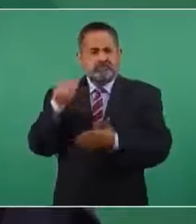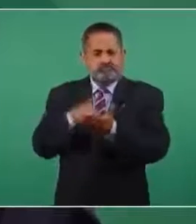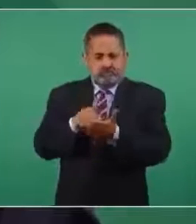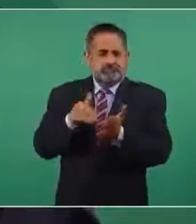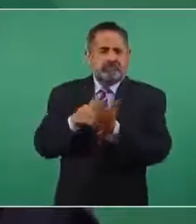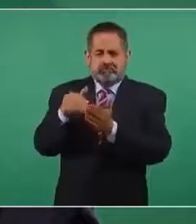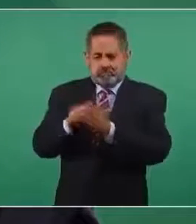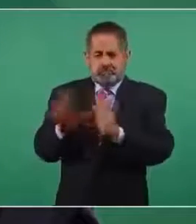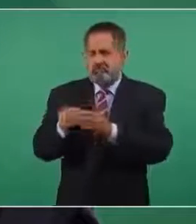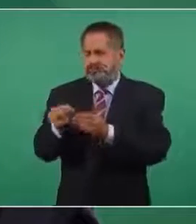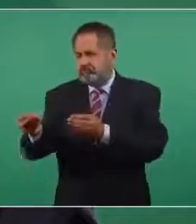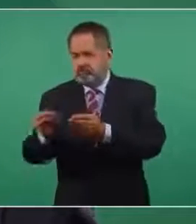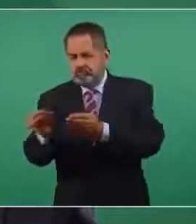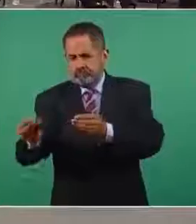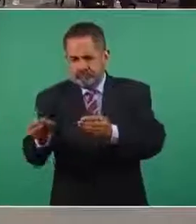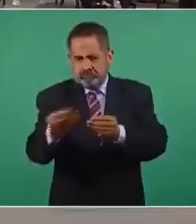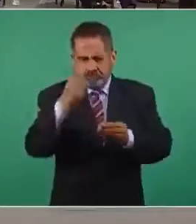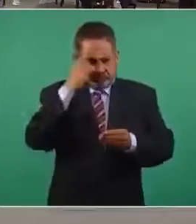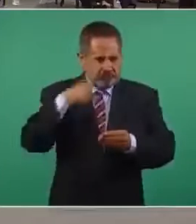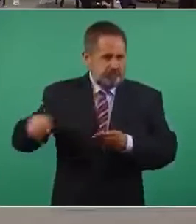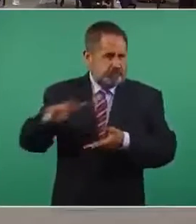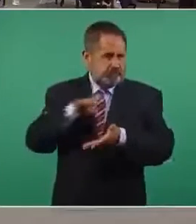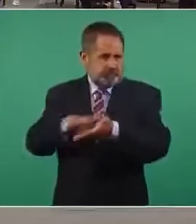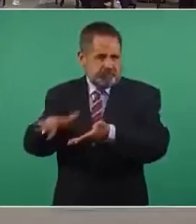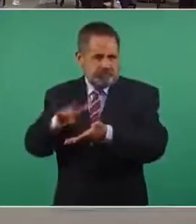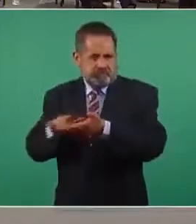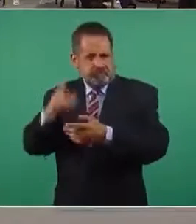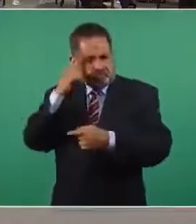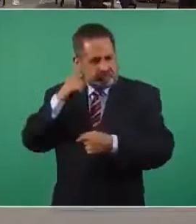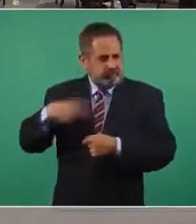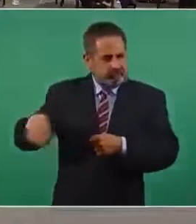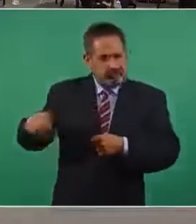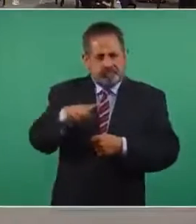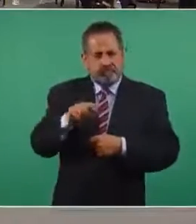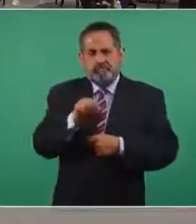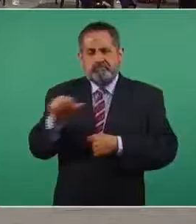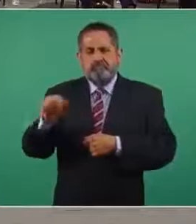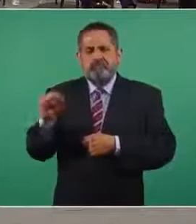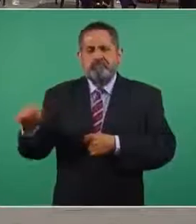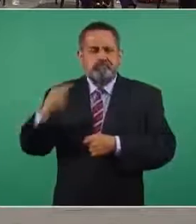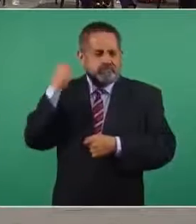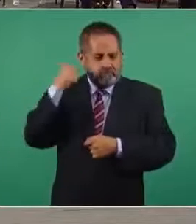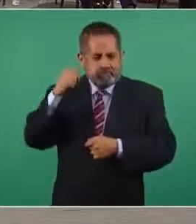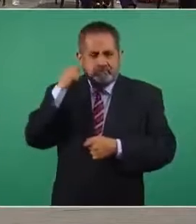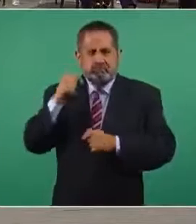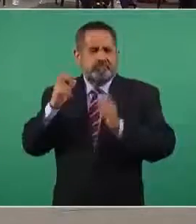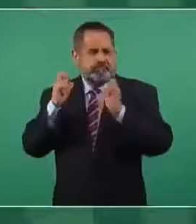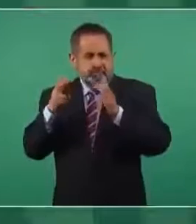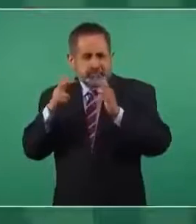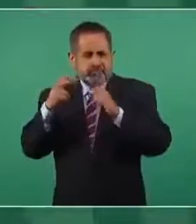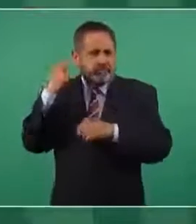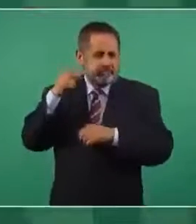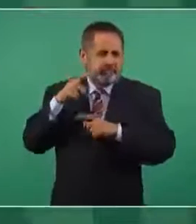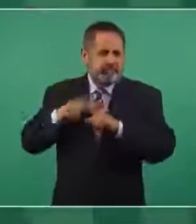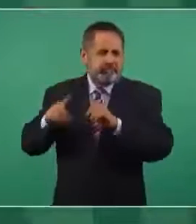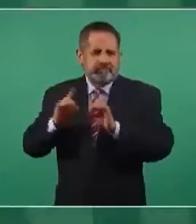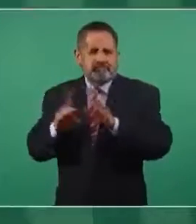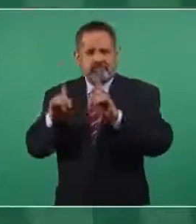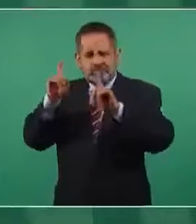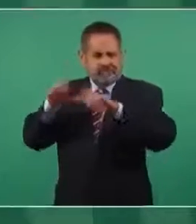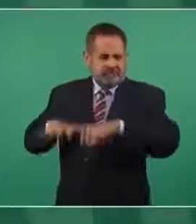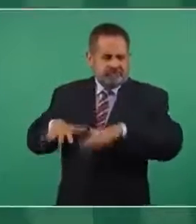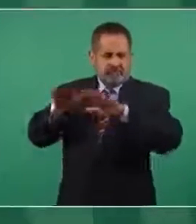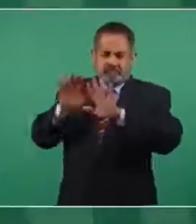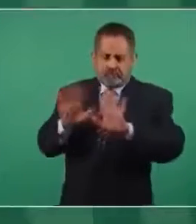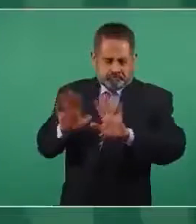millones por el apoyo que se está dando a Tabasco, a Chiapas, a Veracruz por las